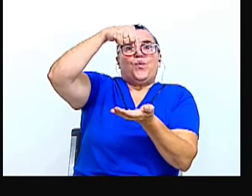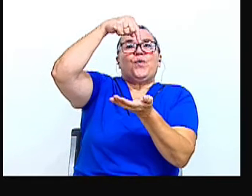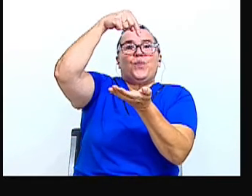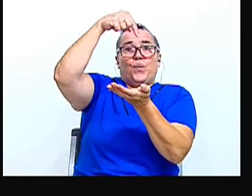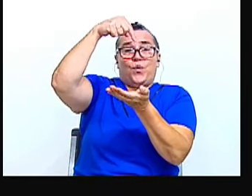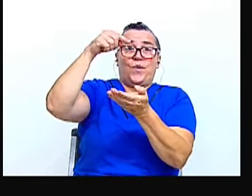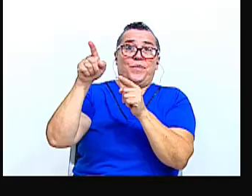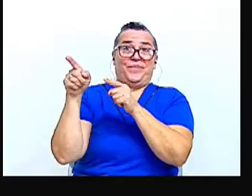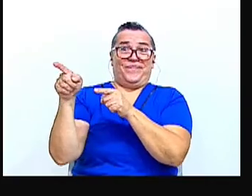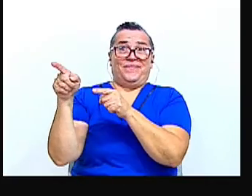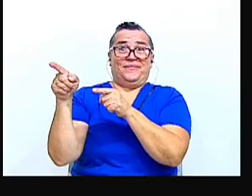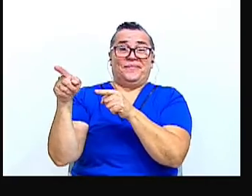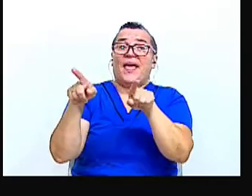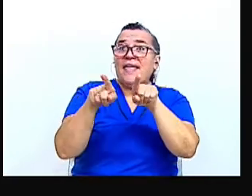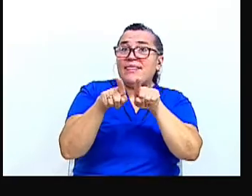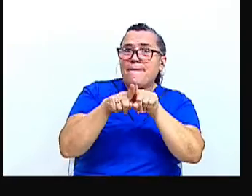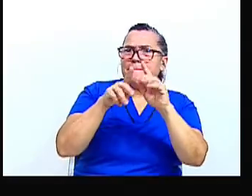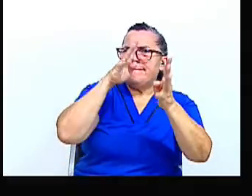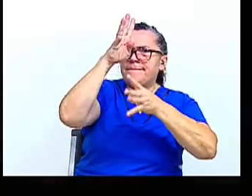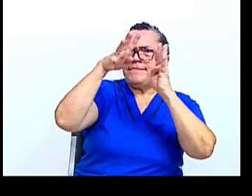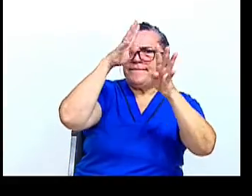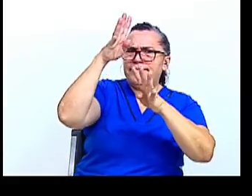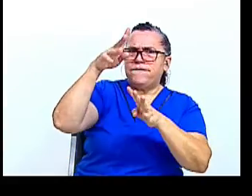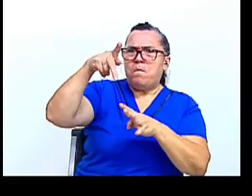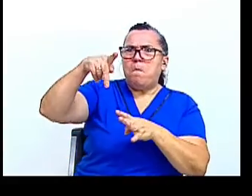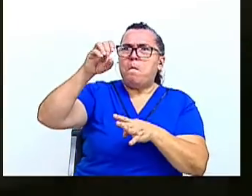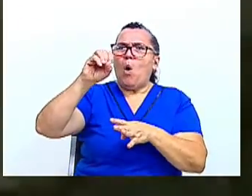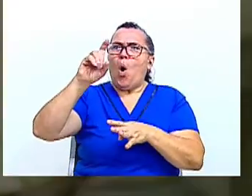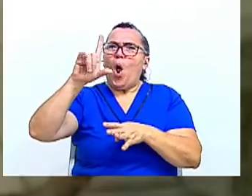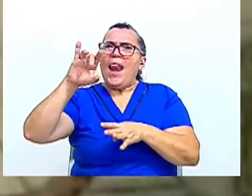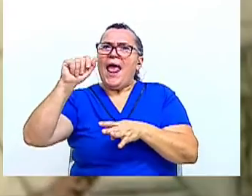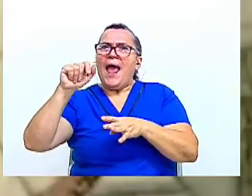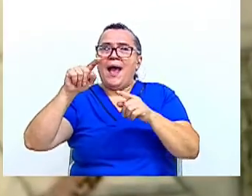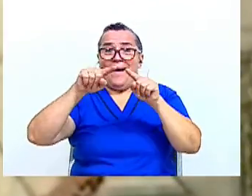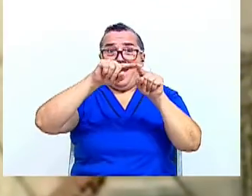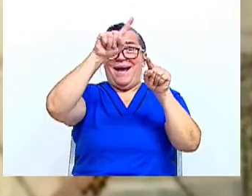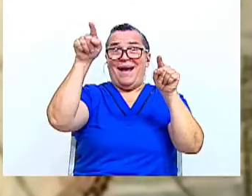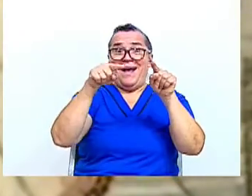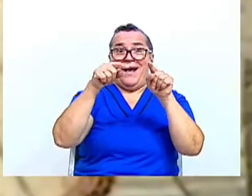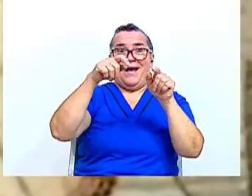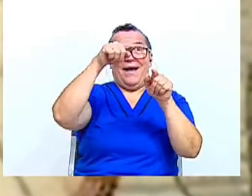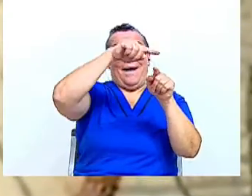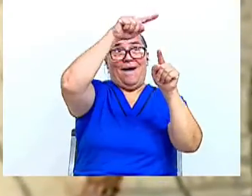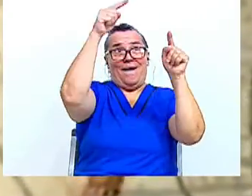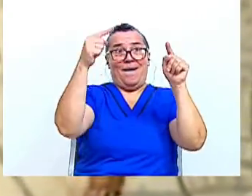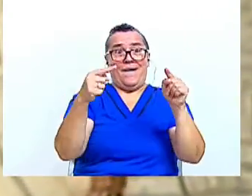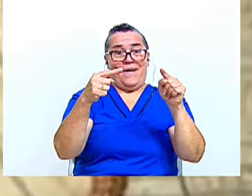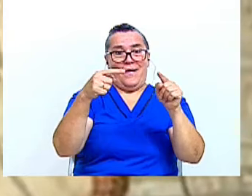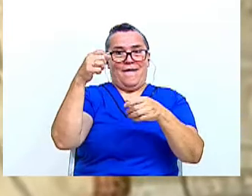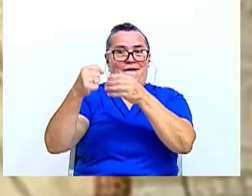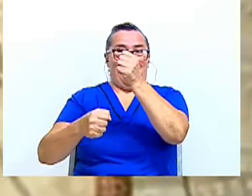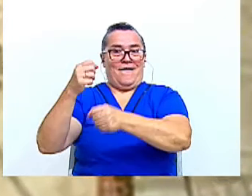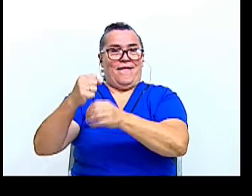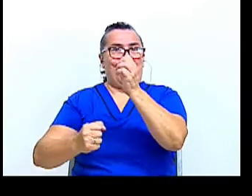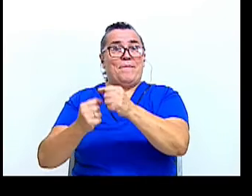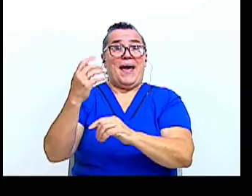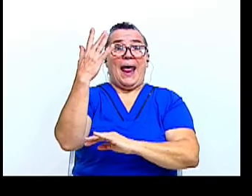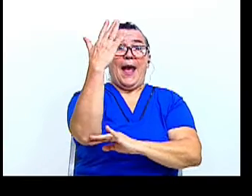Por otra parte, la invención de la polea debió producirse en el mundo prehelénico para izar las velas de los